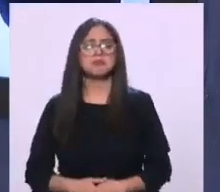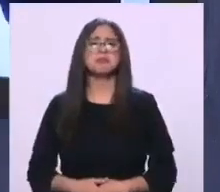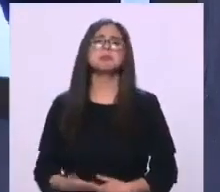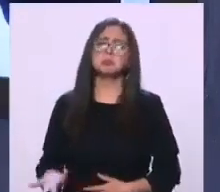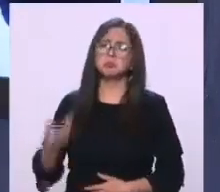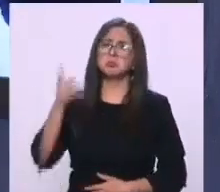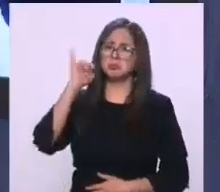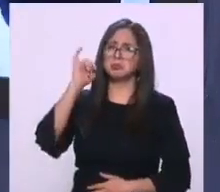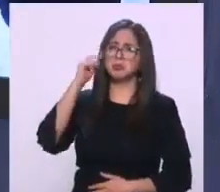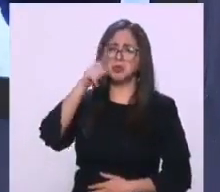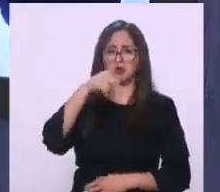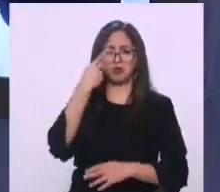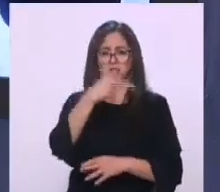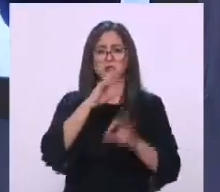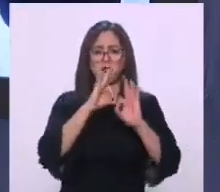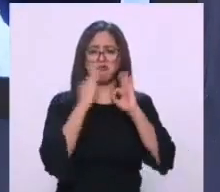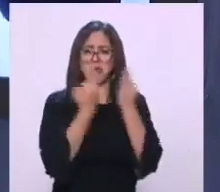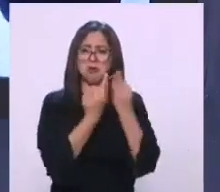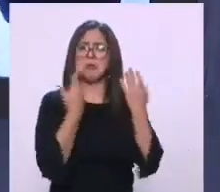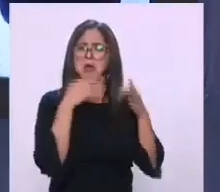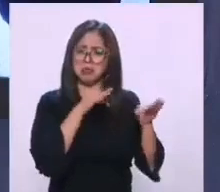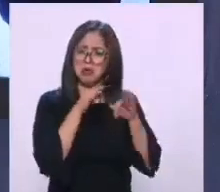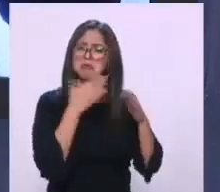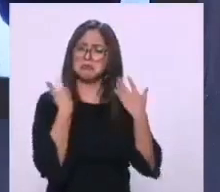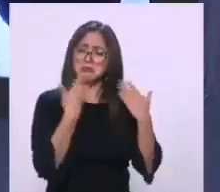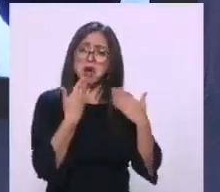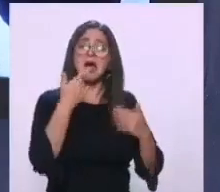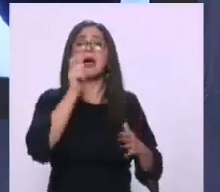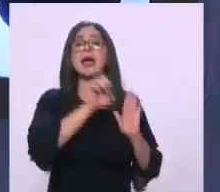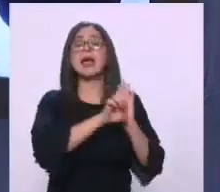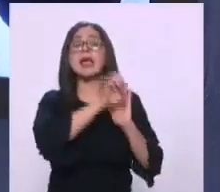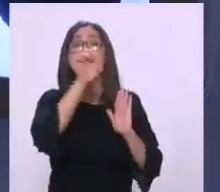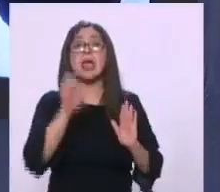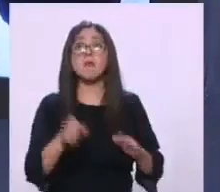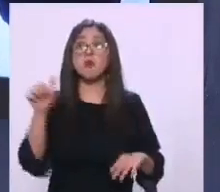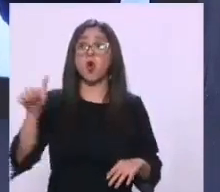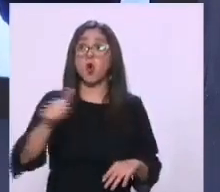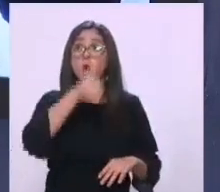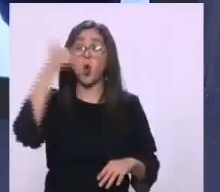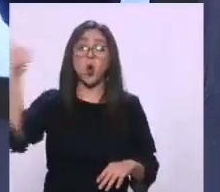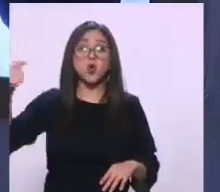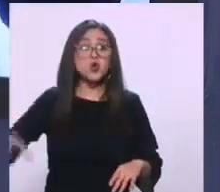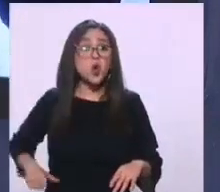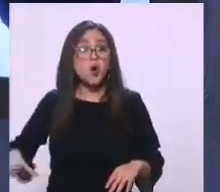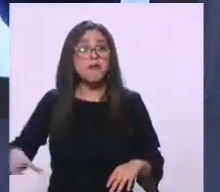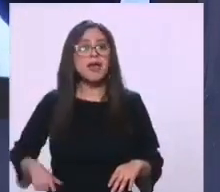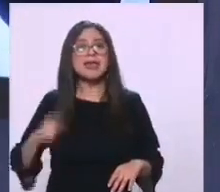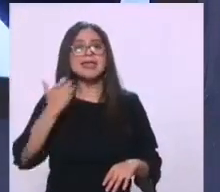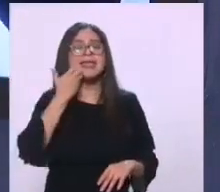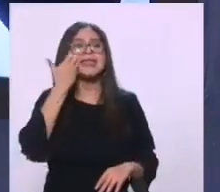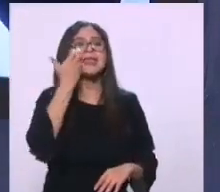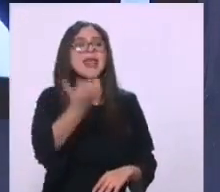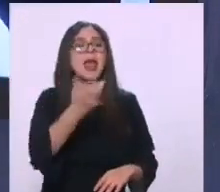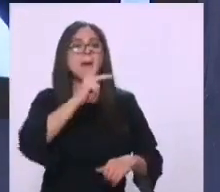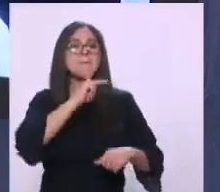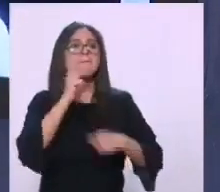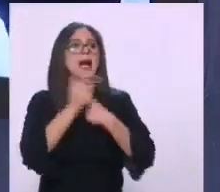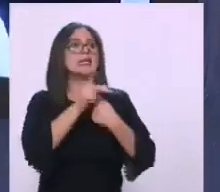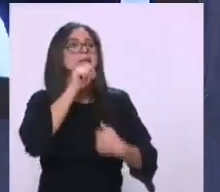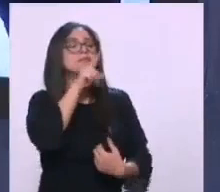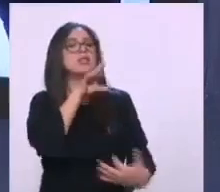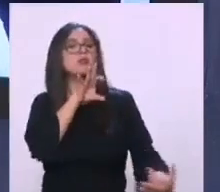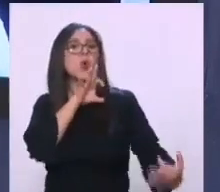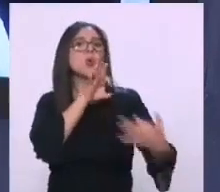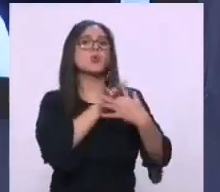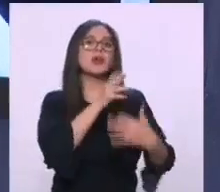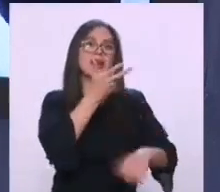vecino. ¿Cuánto habrían querido otros gobiernos haber tenido una relación como la que tiene el actual gobierno con